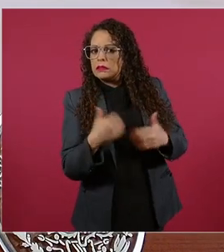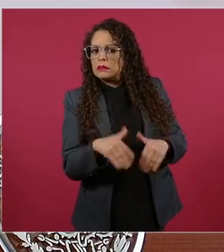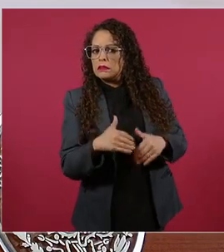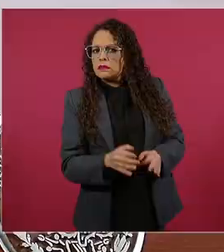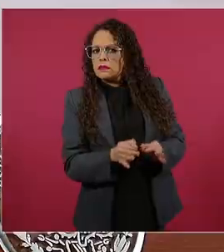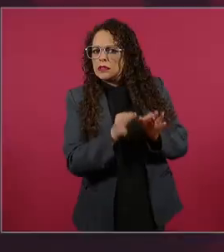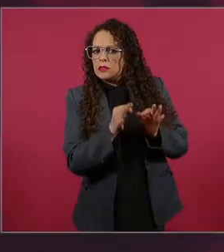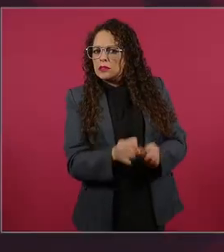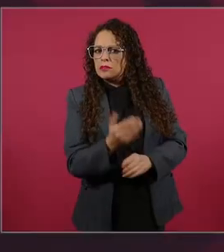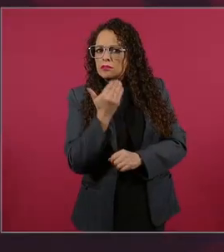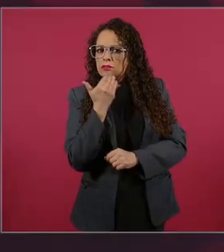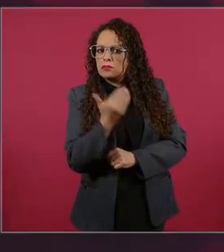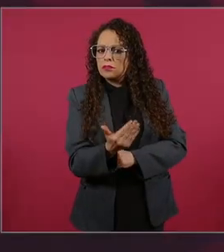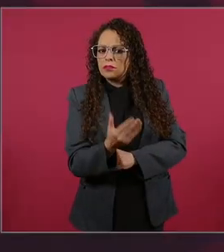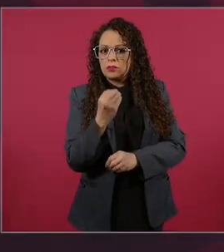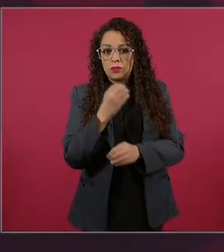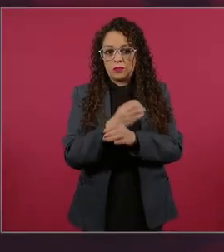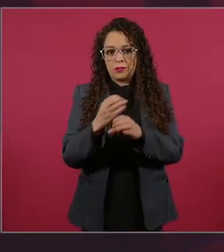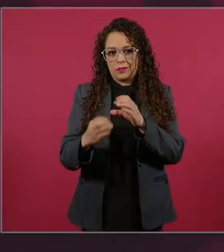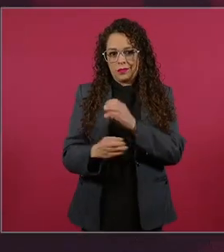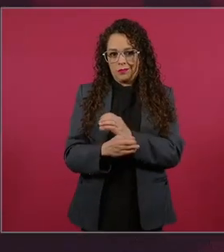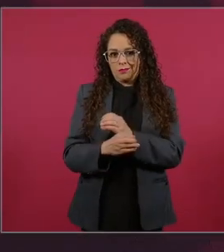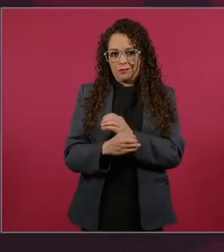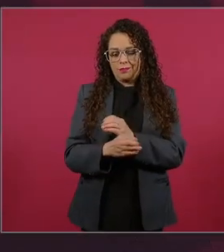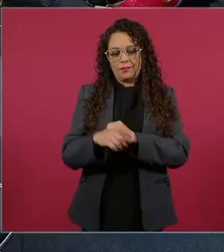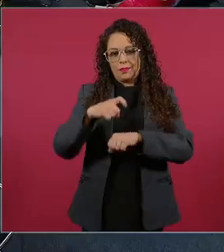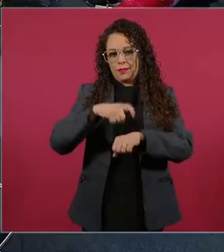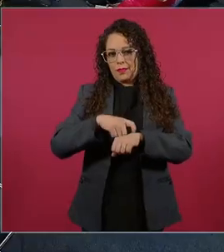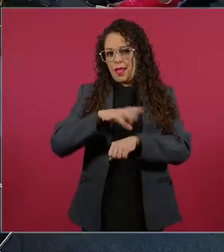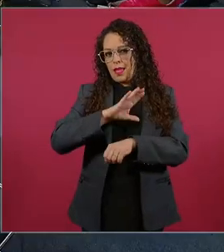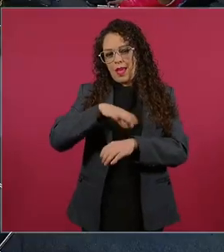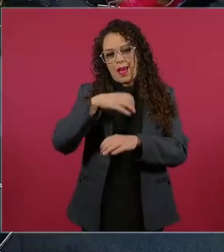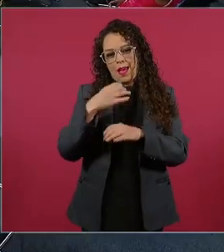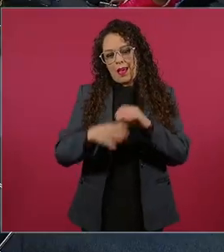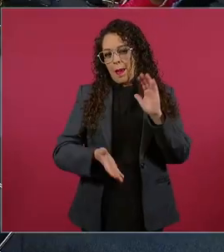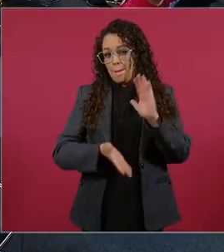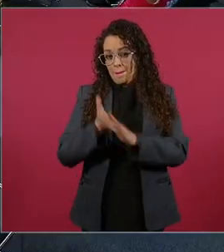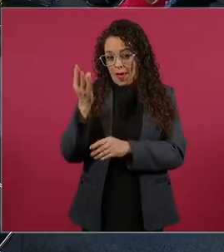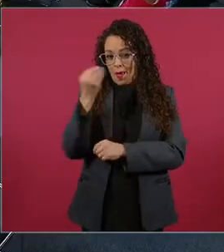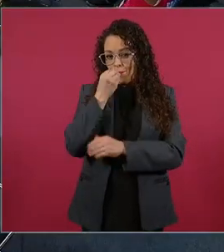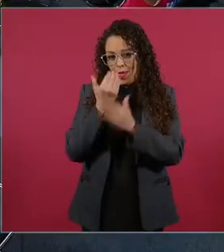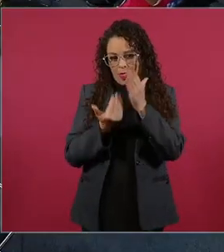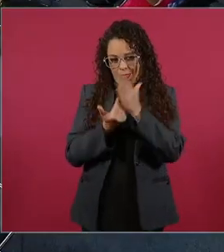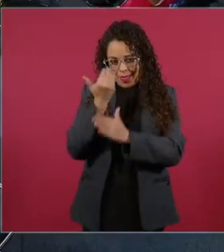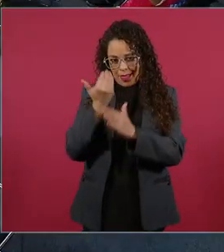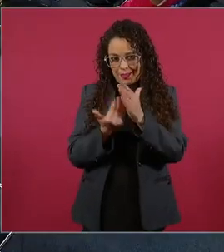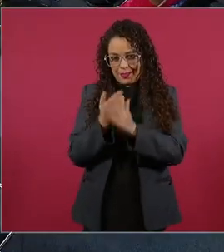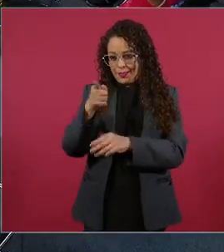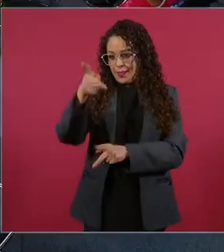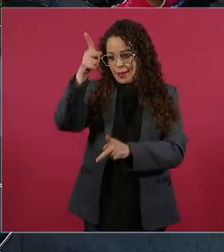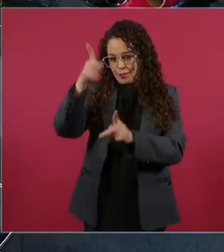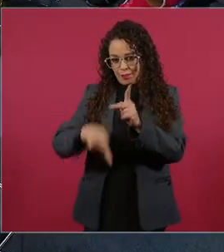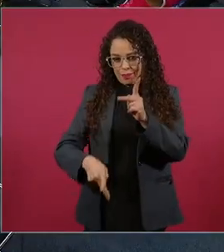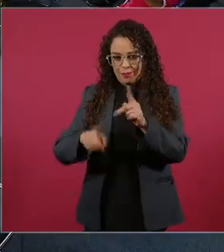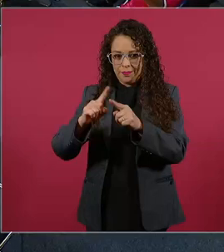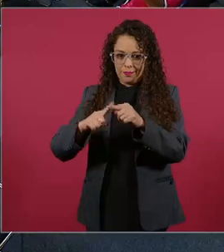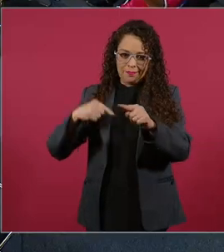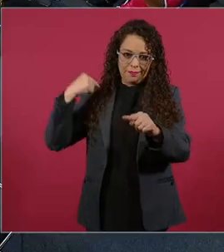en varias cosas. Vámonos a desayunar. Quedan pendientes. Vamos ahora sí.